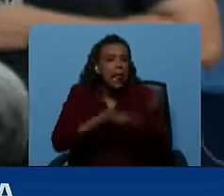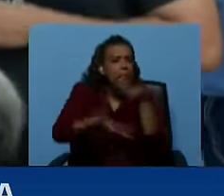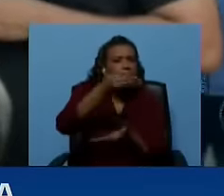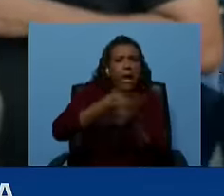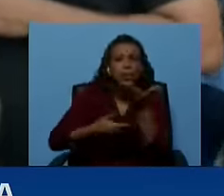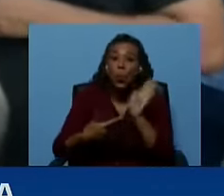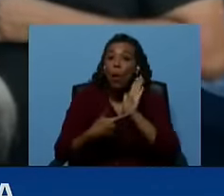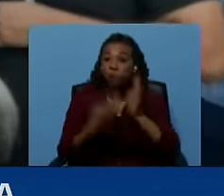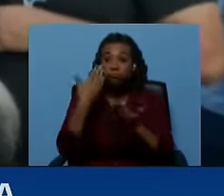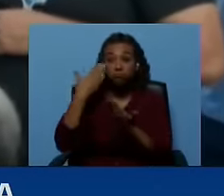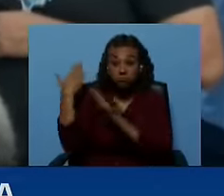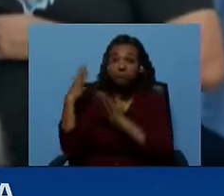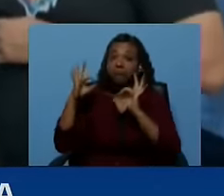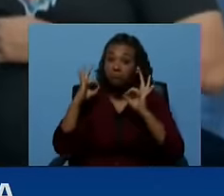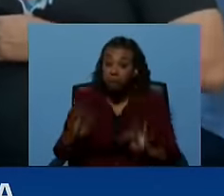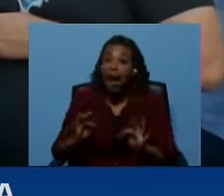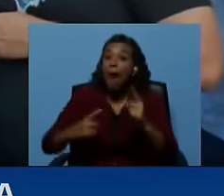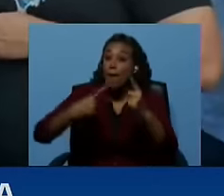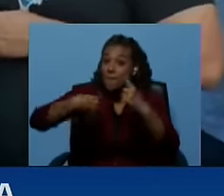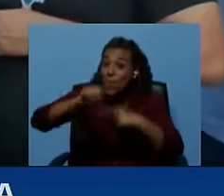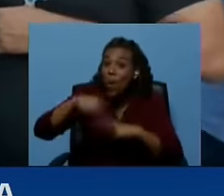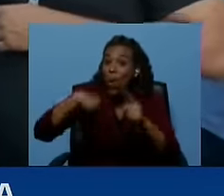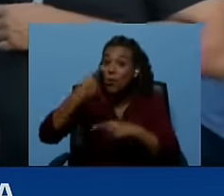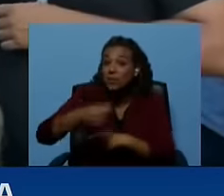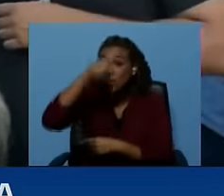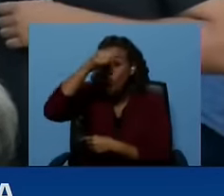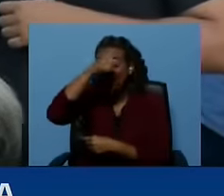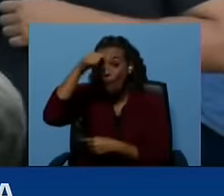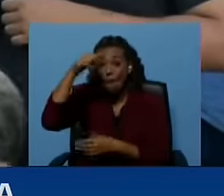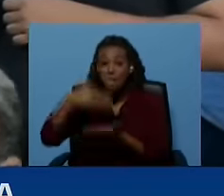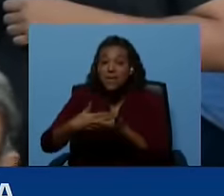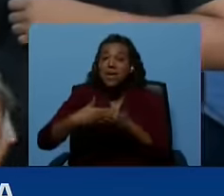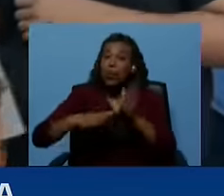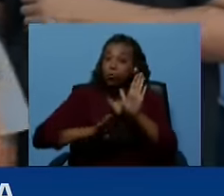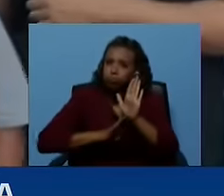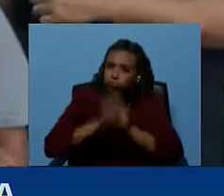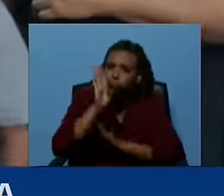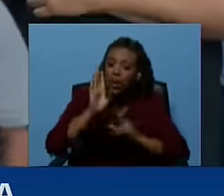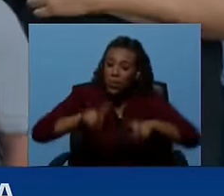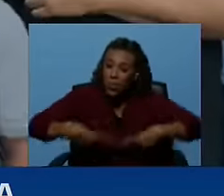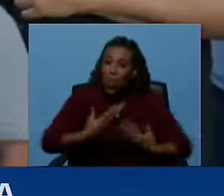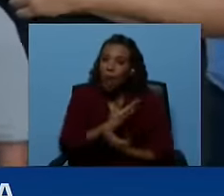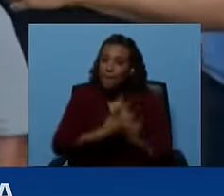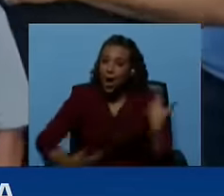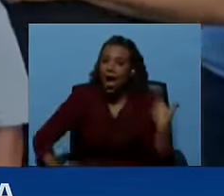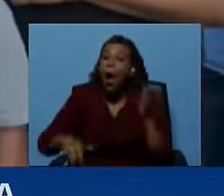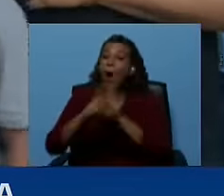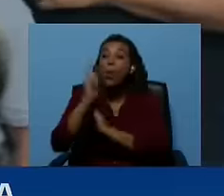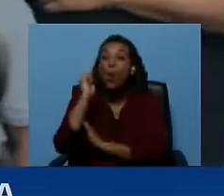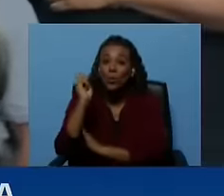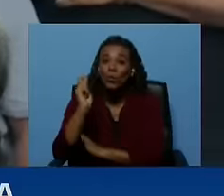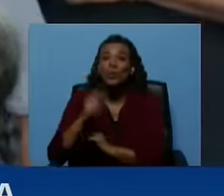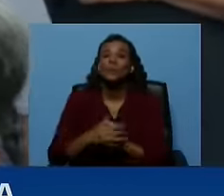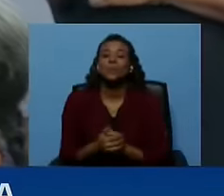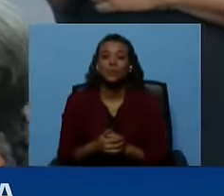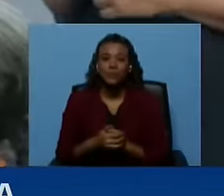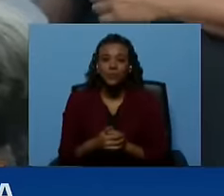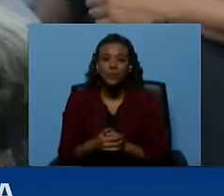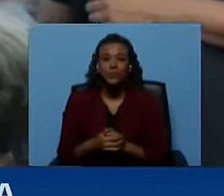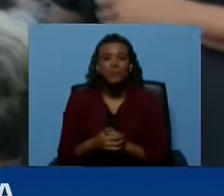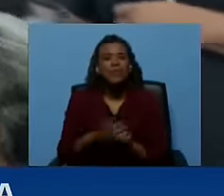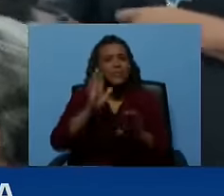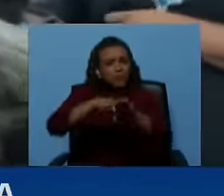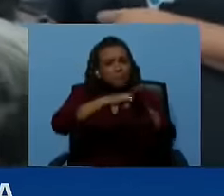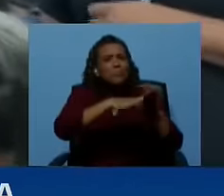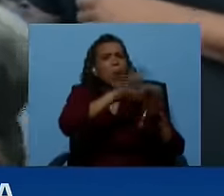evidentemente fortalece lo que va a ser esta nueva gestión de gobierno que además será instalada constitucionalmente el próximo mes de enero no yo yo